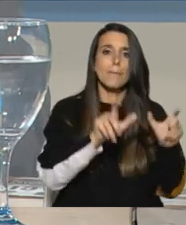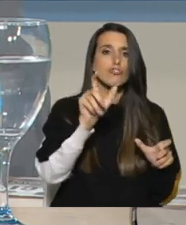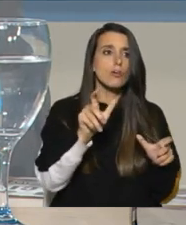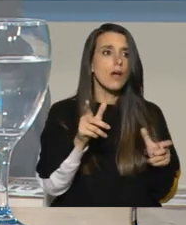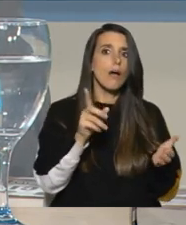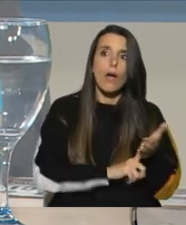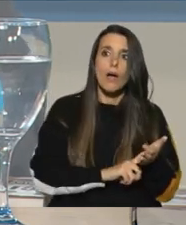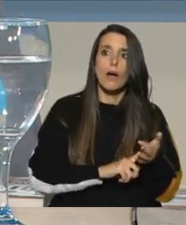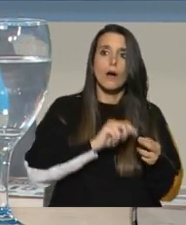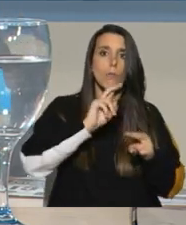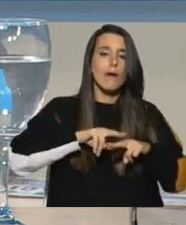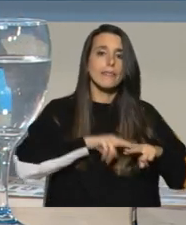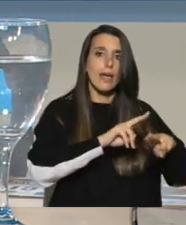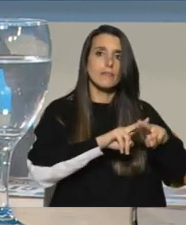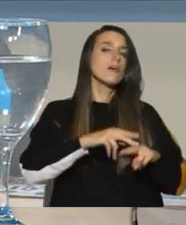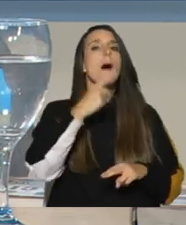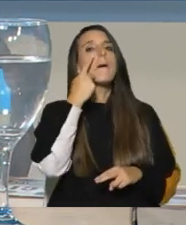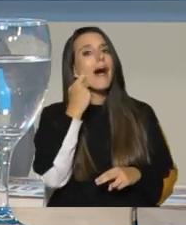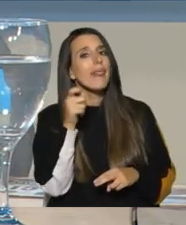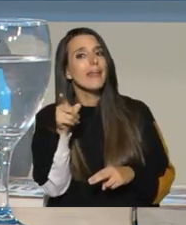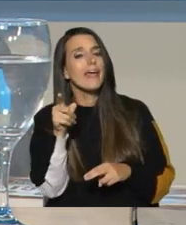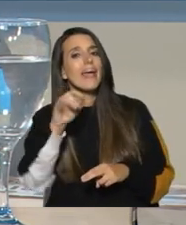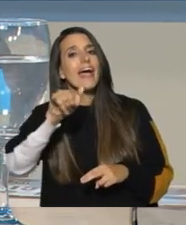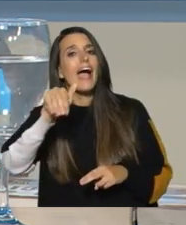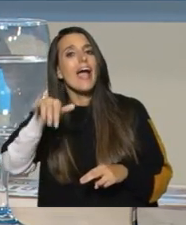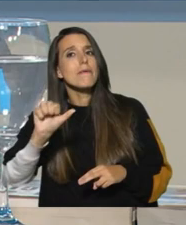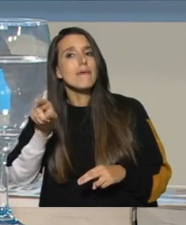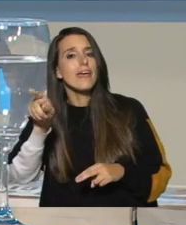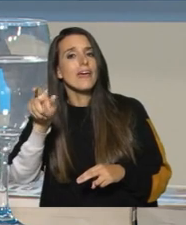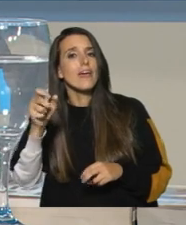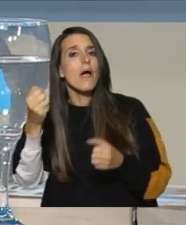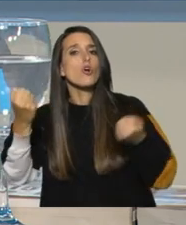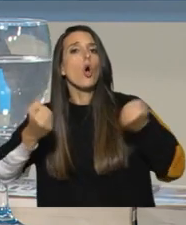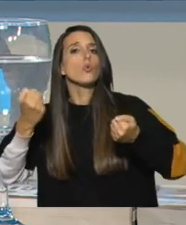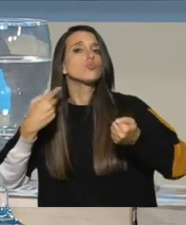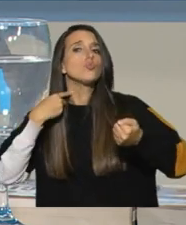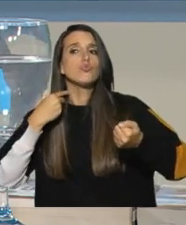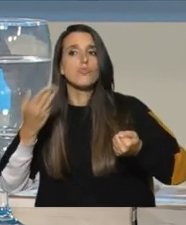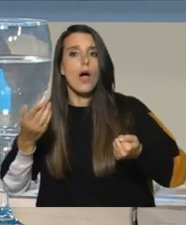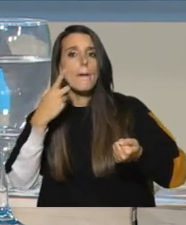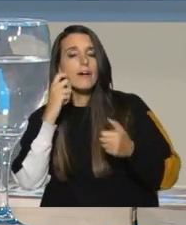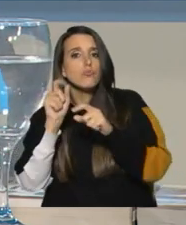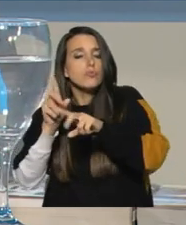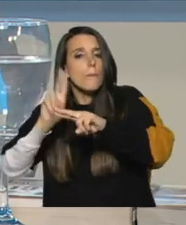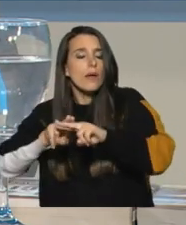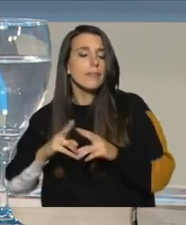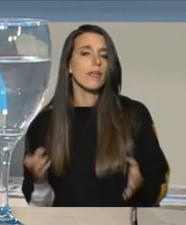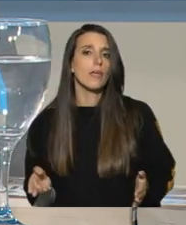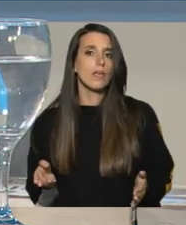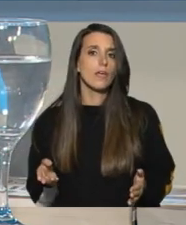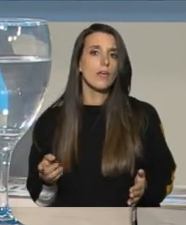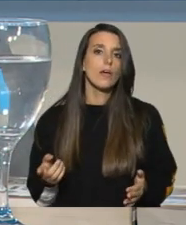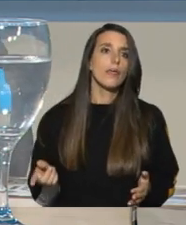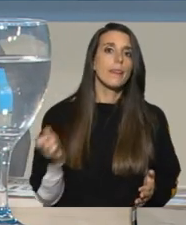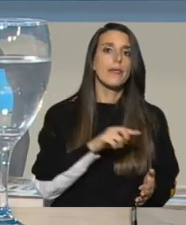murieron. Acá está el padre de Jaime Bosa, un conductor de CUTSA. Sí. Acá estamos hablando de